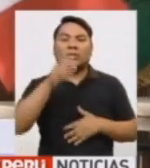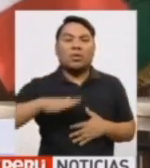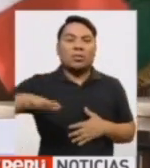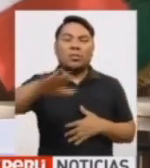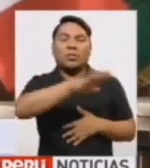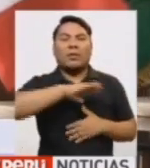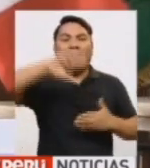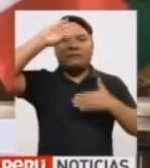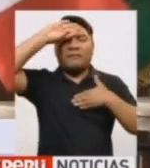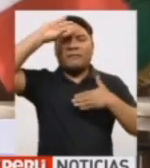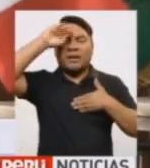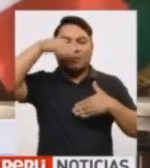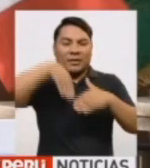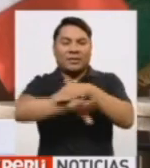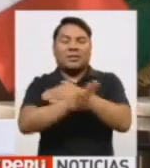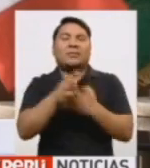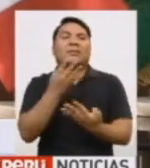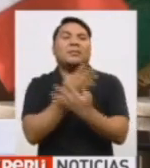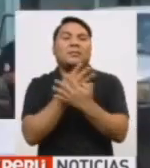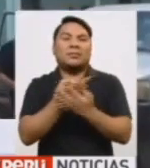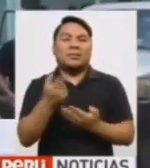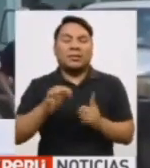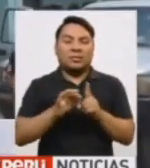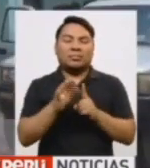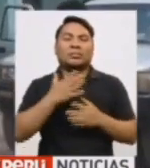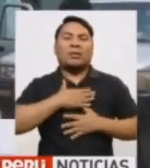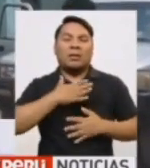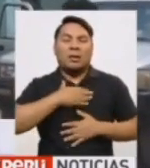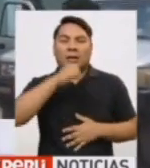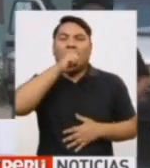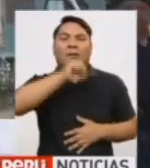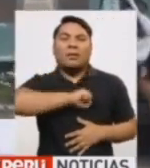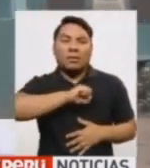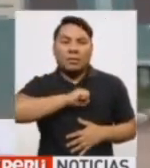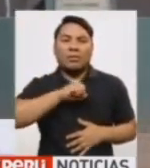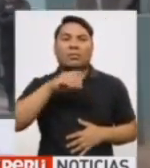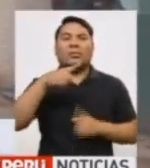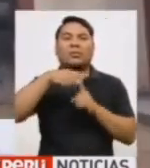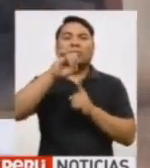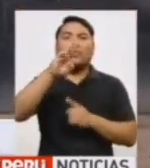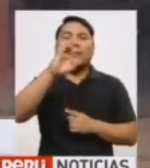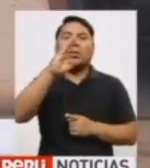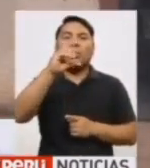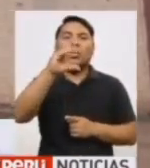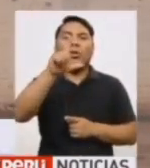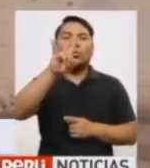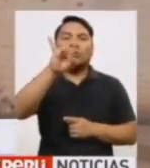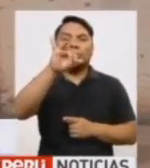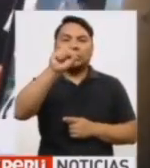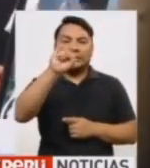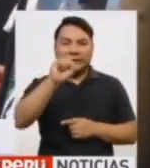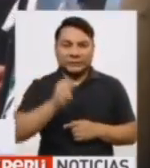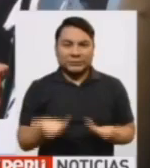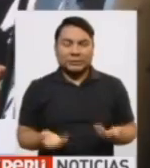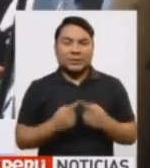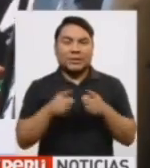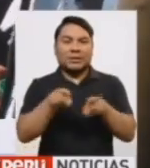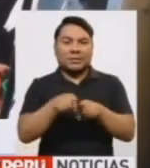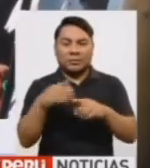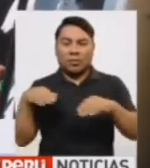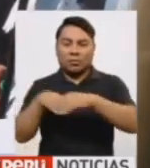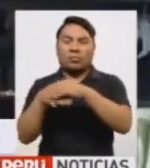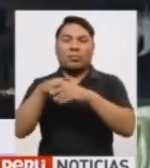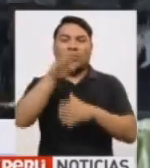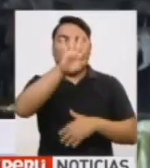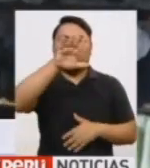generalmente VIH y tuberculosis. En la actualidad, los 69 establecimientos penales del país tienen capacidad para